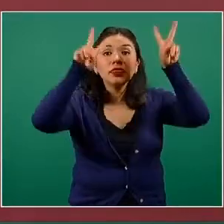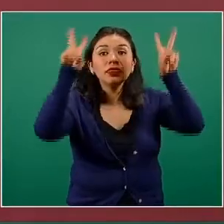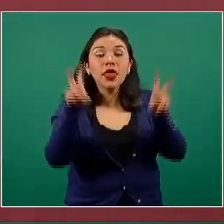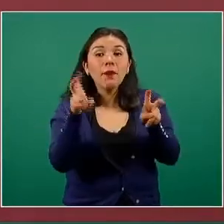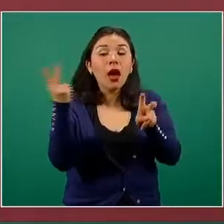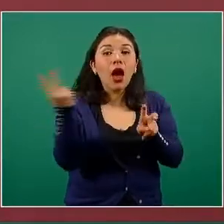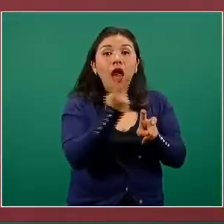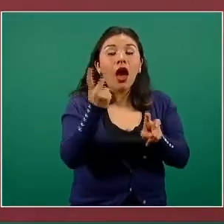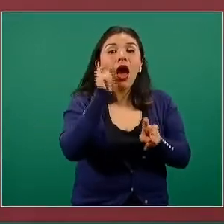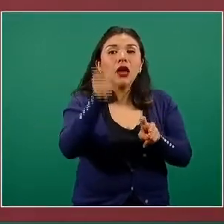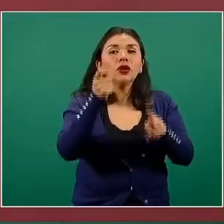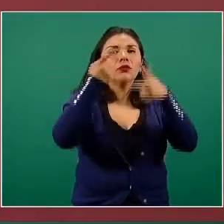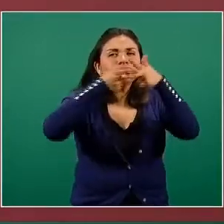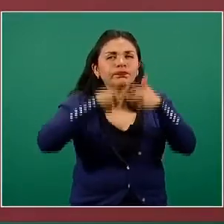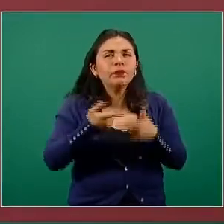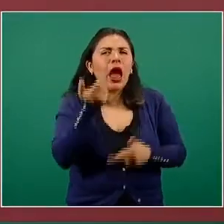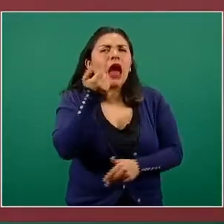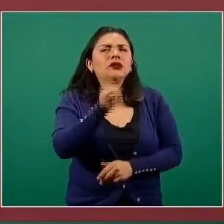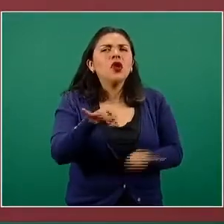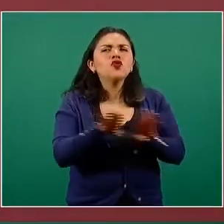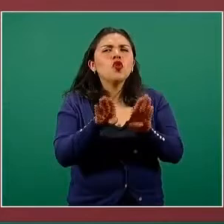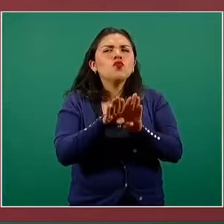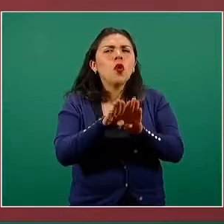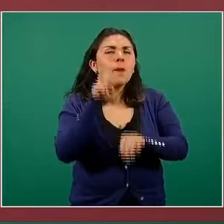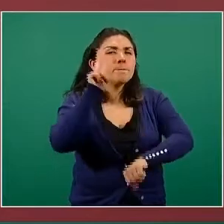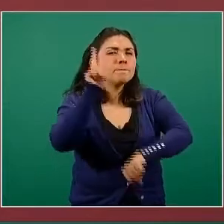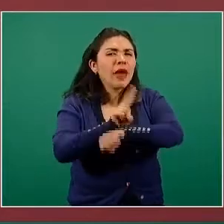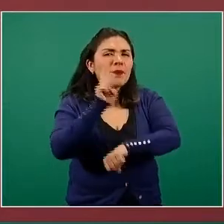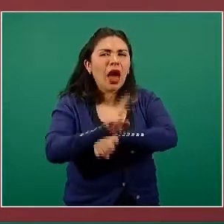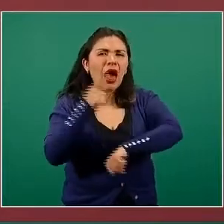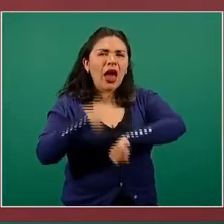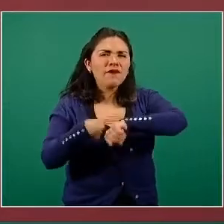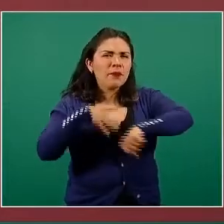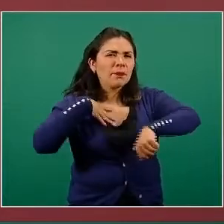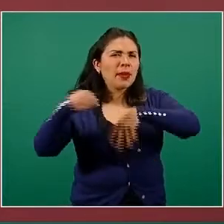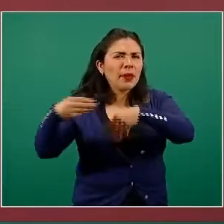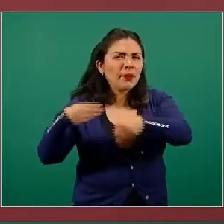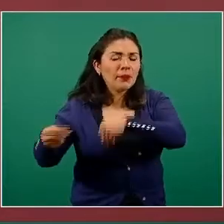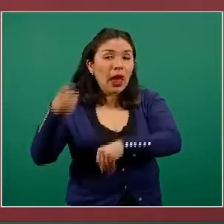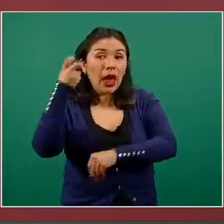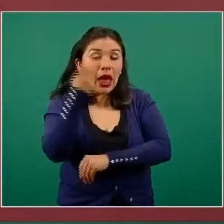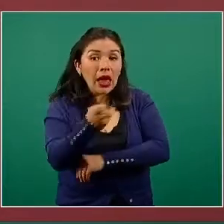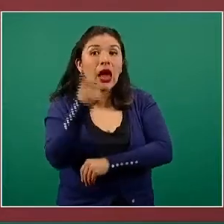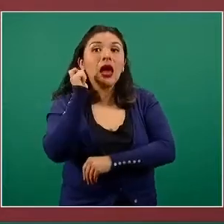Las estadísticas de la vigilancia epidemiológica